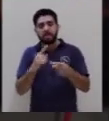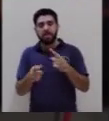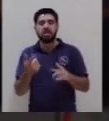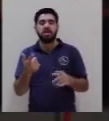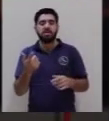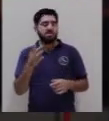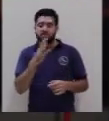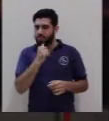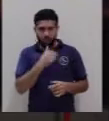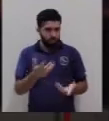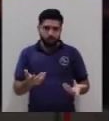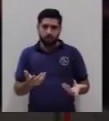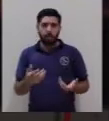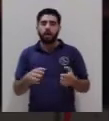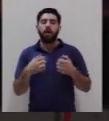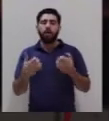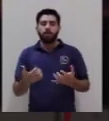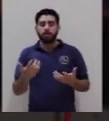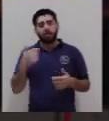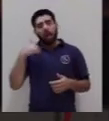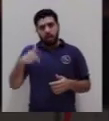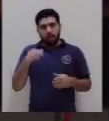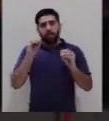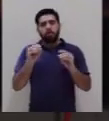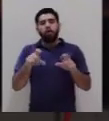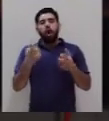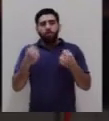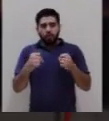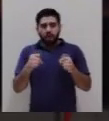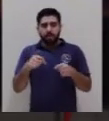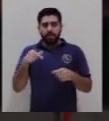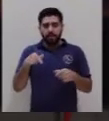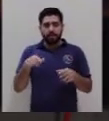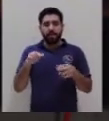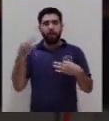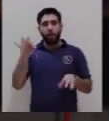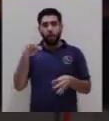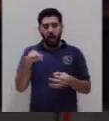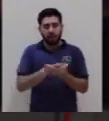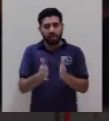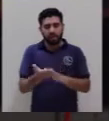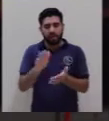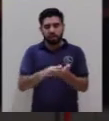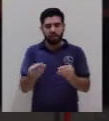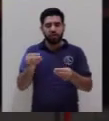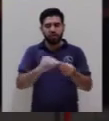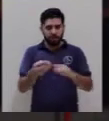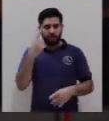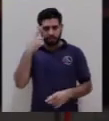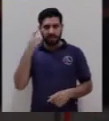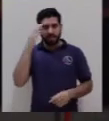tareas. ¿Verdad? No okay. podemos. Entonces, vamos a pasar a hacer un organizador gráfico. Para